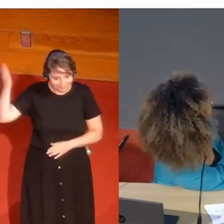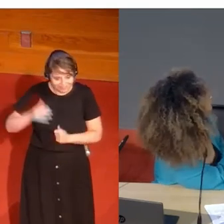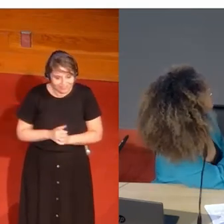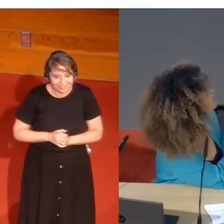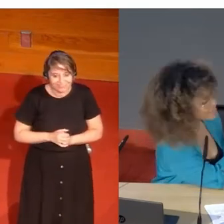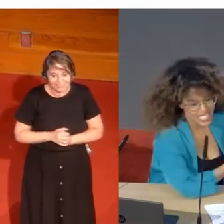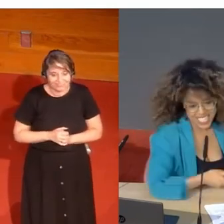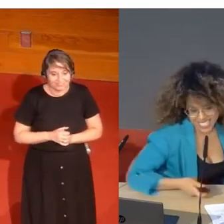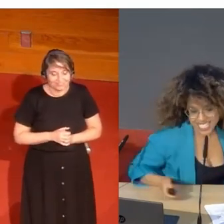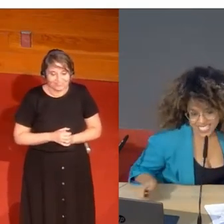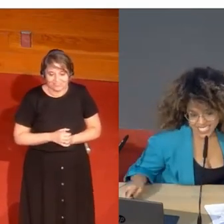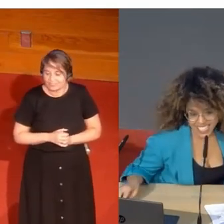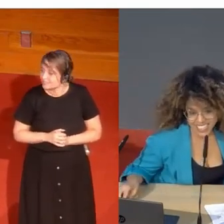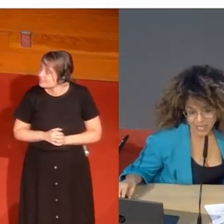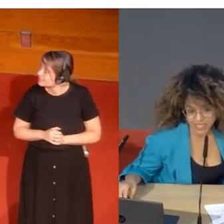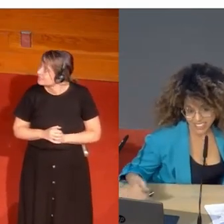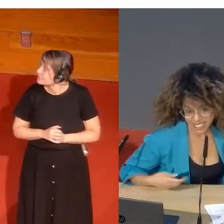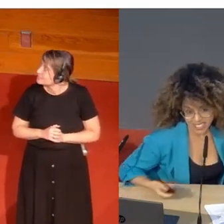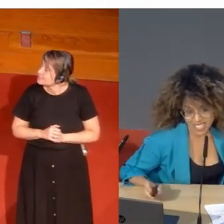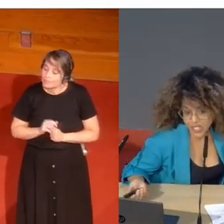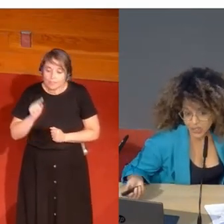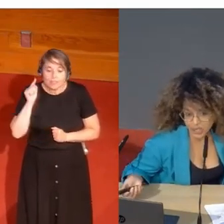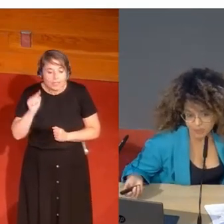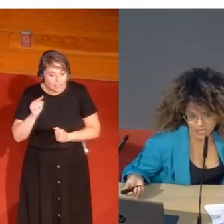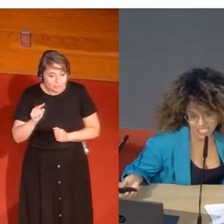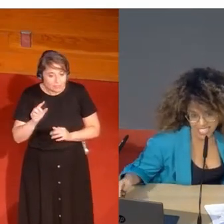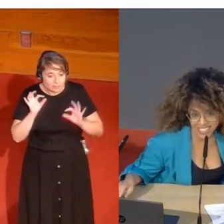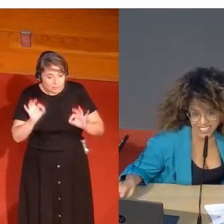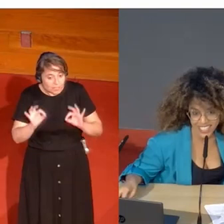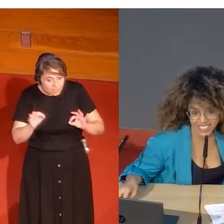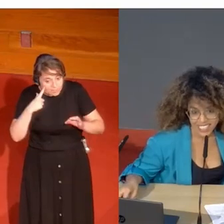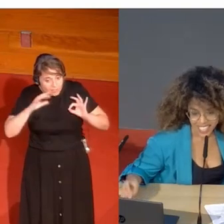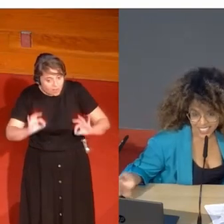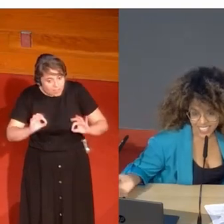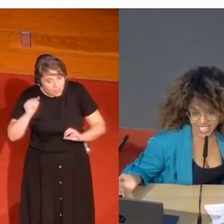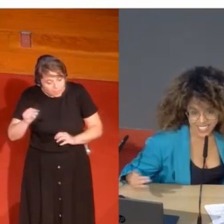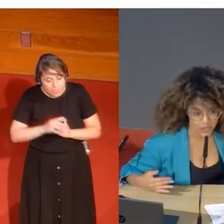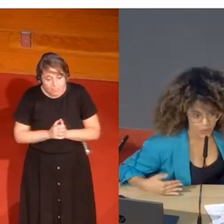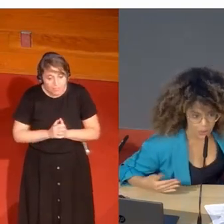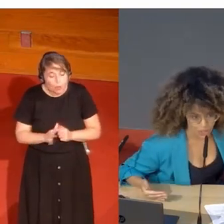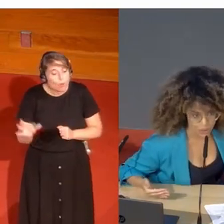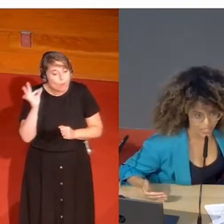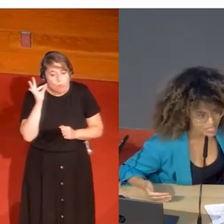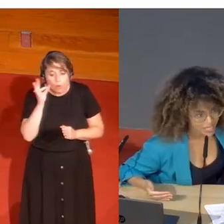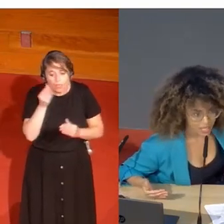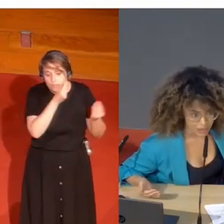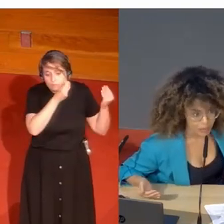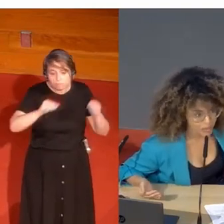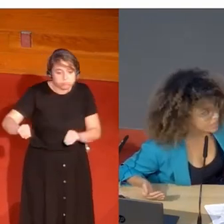talibanes entonces esa es desgraciadamente es es irónico pero esa es la realidad ellas han sido